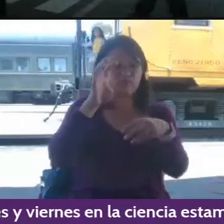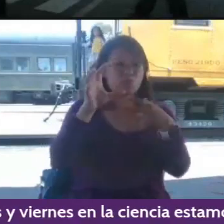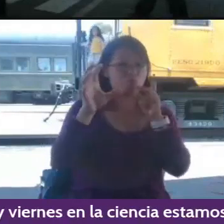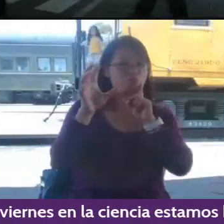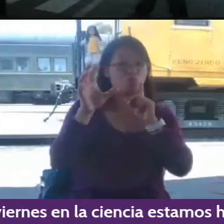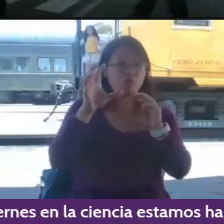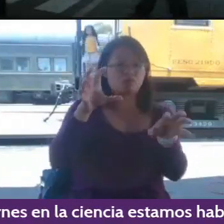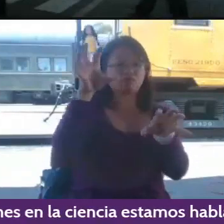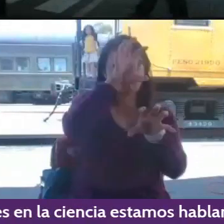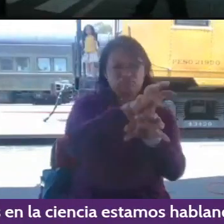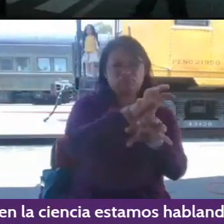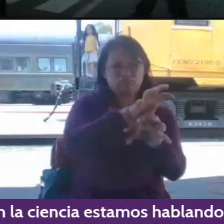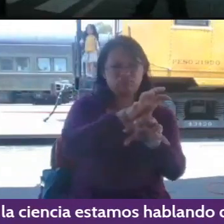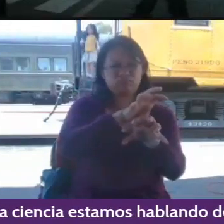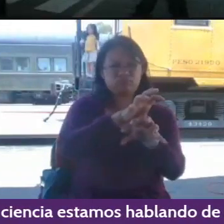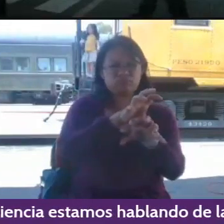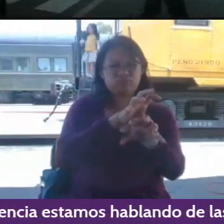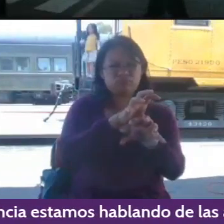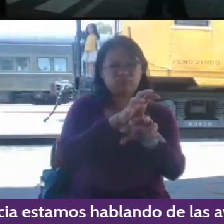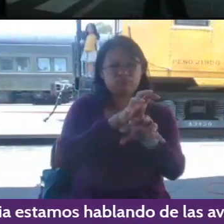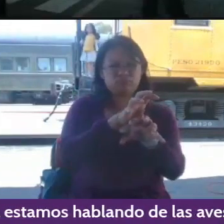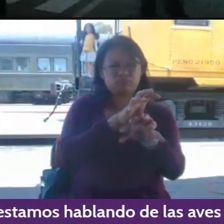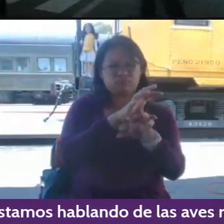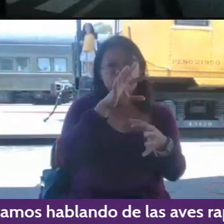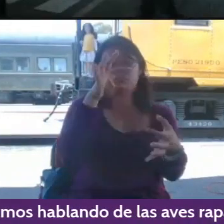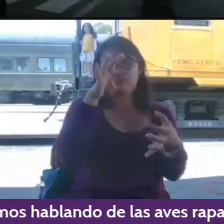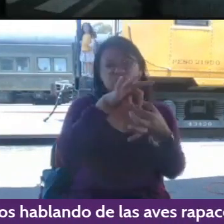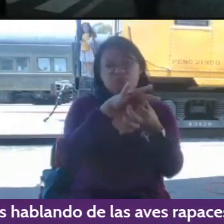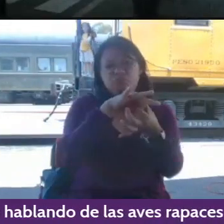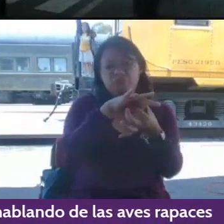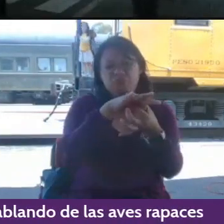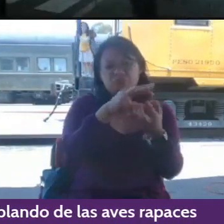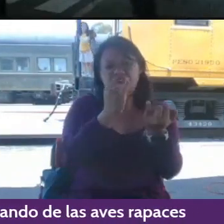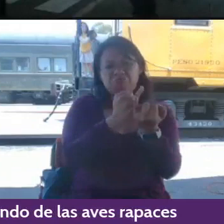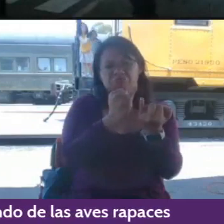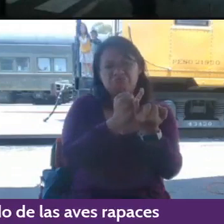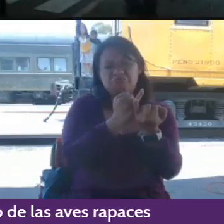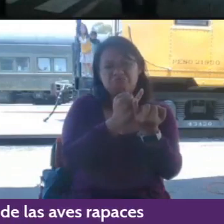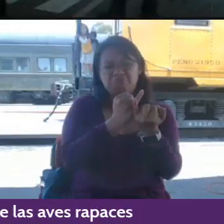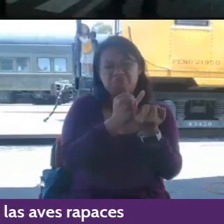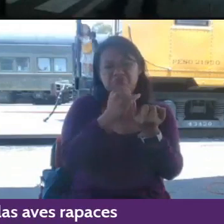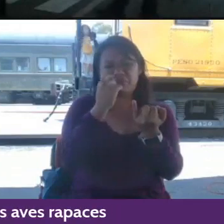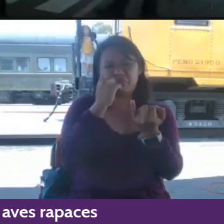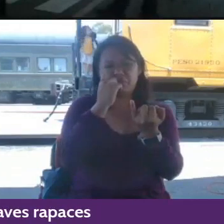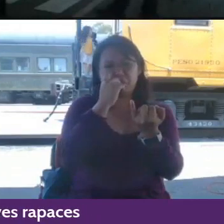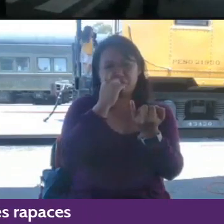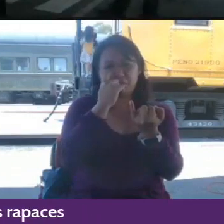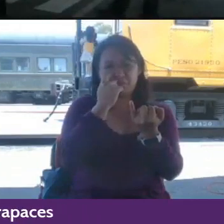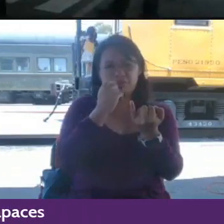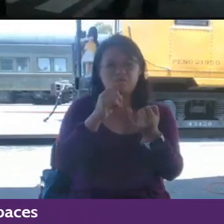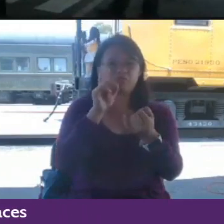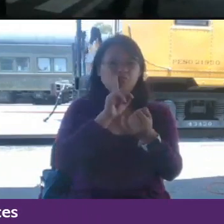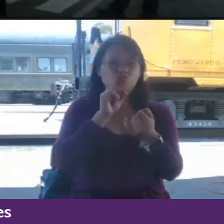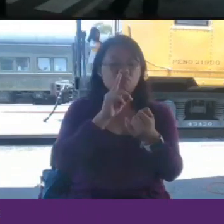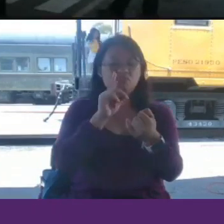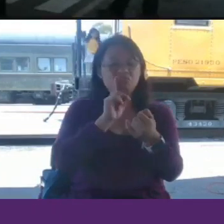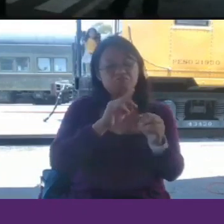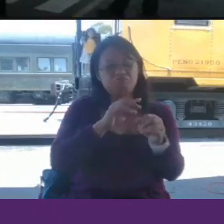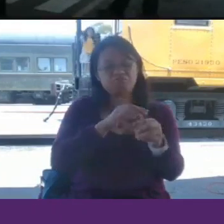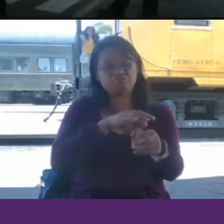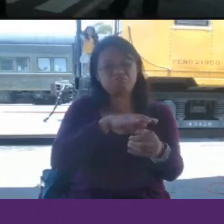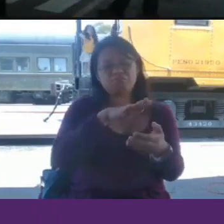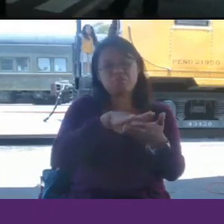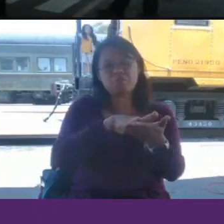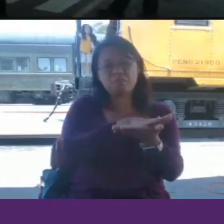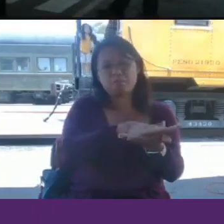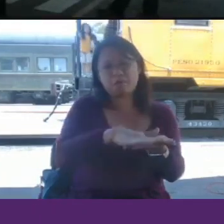y el macho puede poner su cloaca a la par de la cloaca de la hembra. La hembra muchas veces se echa al piso mientras el macho se sube sobre ella. Entonces, así